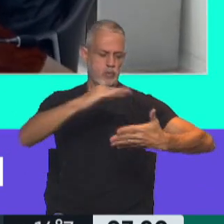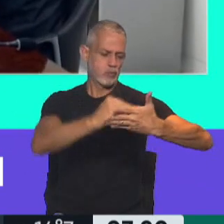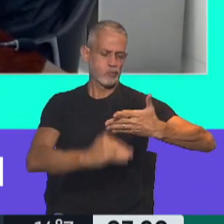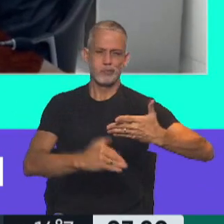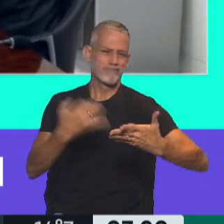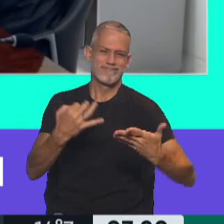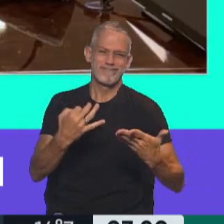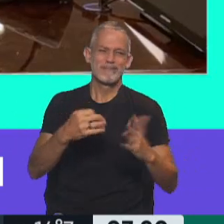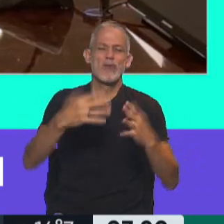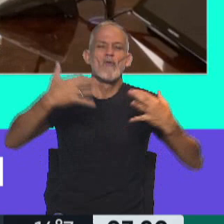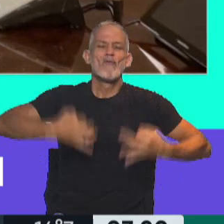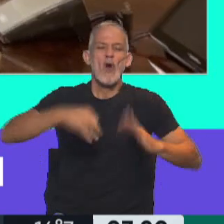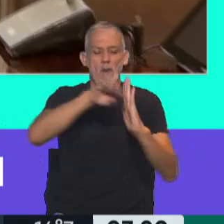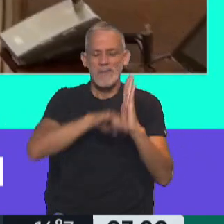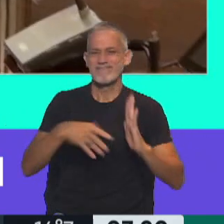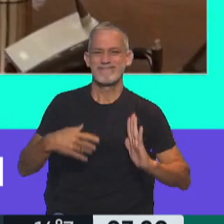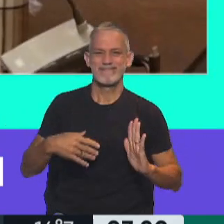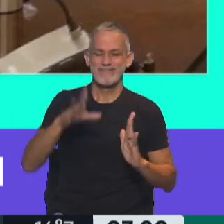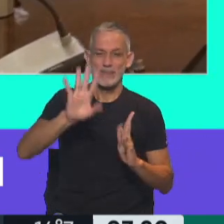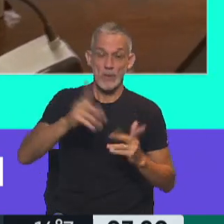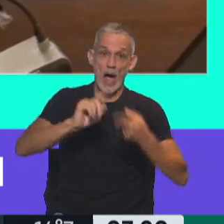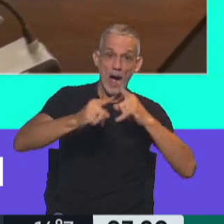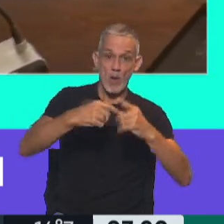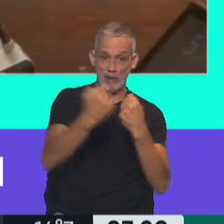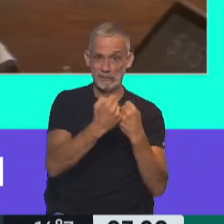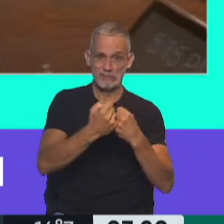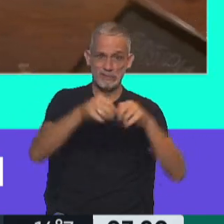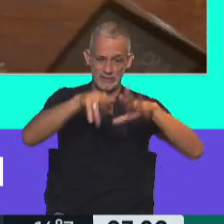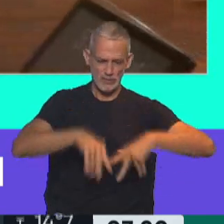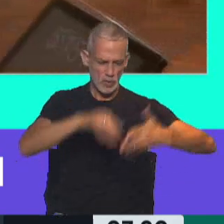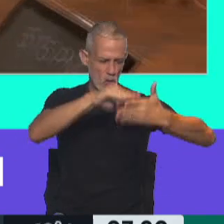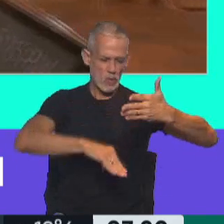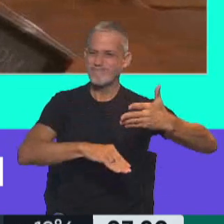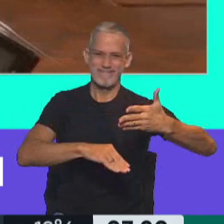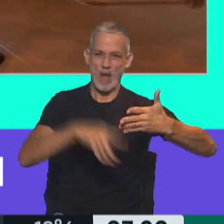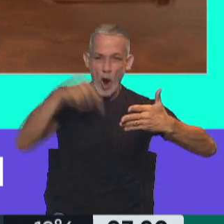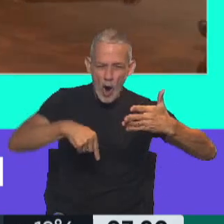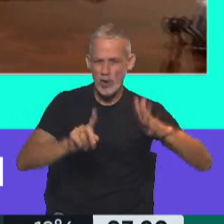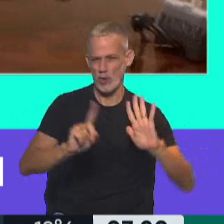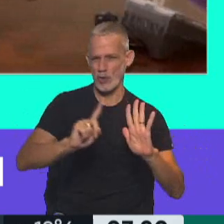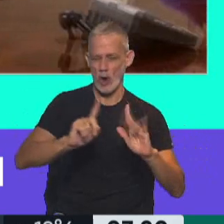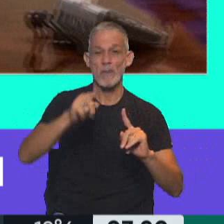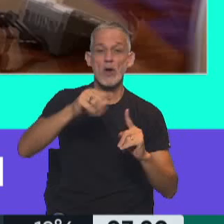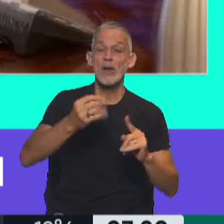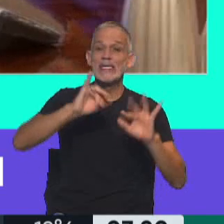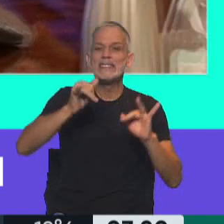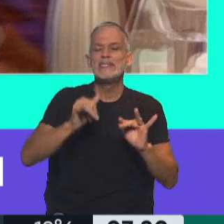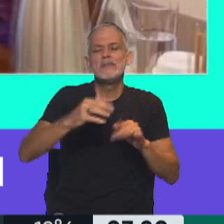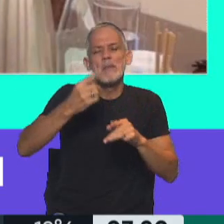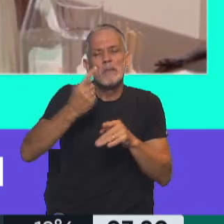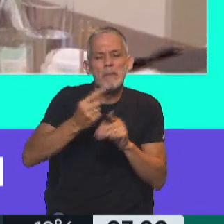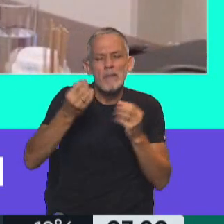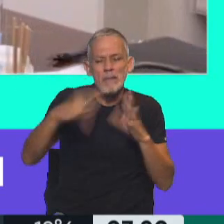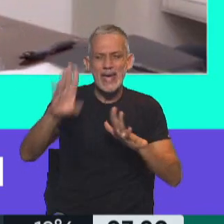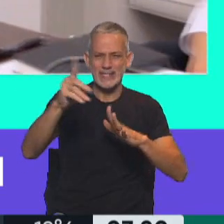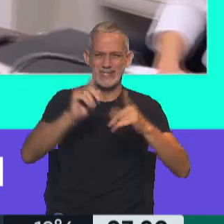que es lo formal cuando tenés un acuerdo con el Fondo Monetario, pero lo que podemos llegar a ver es un principio de